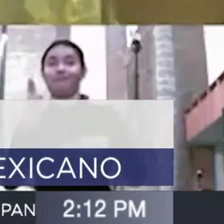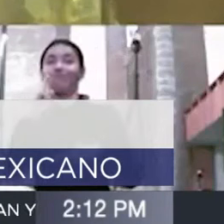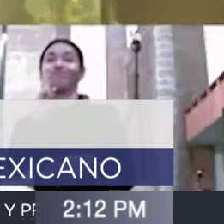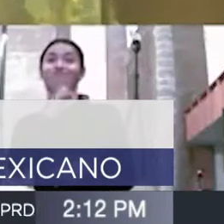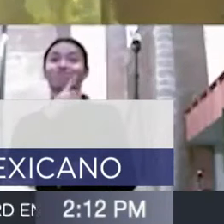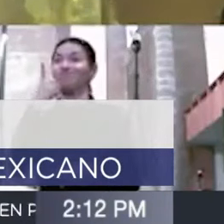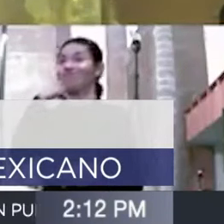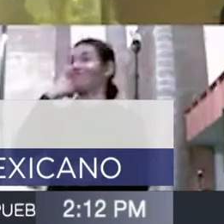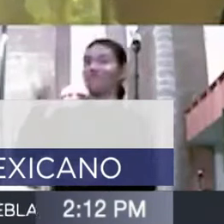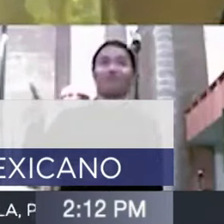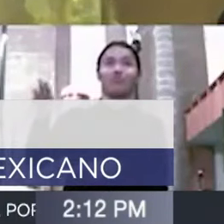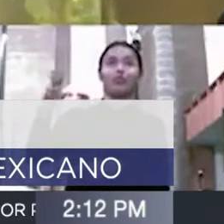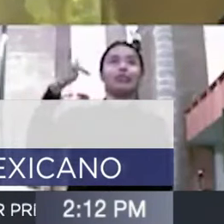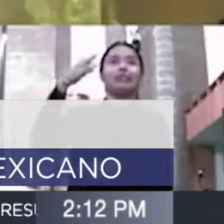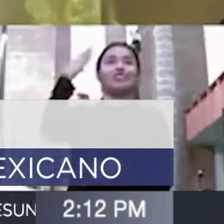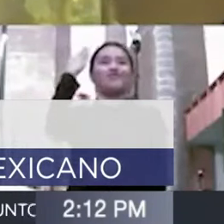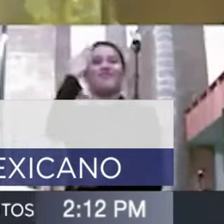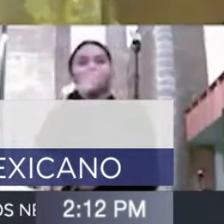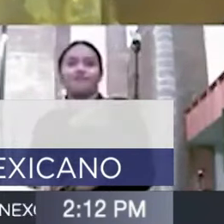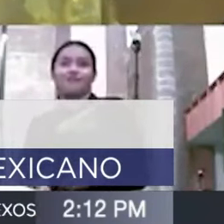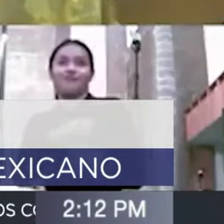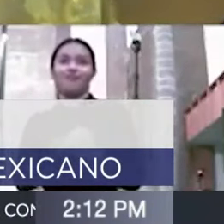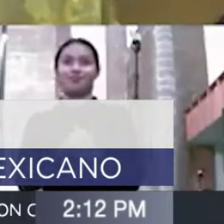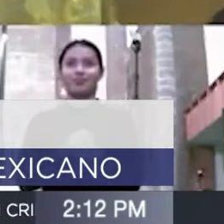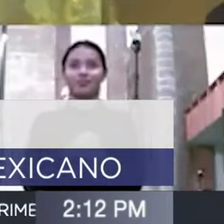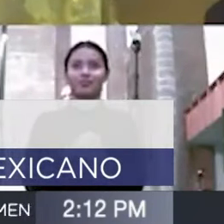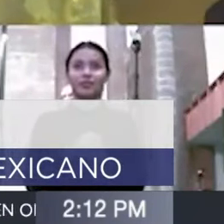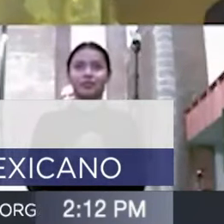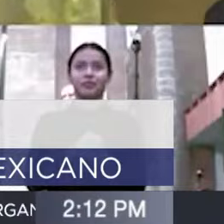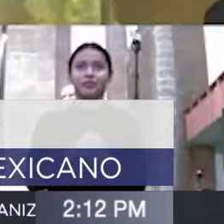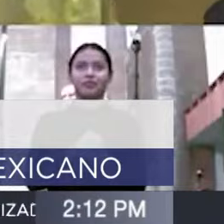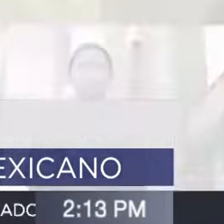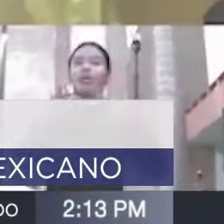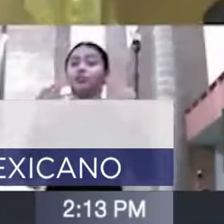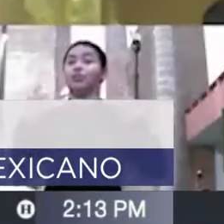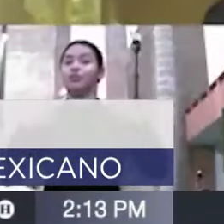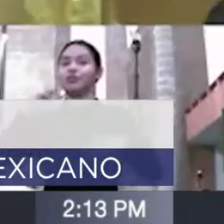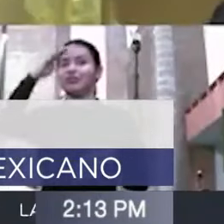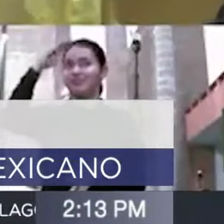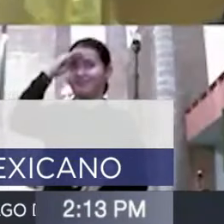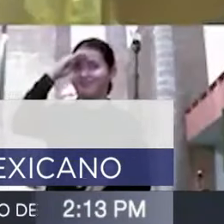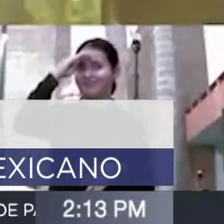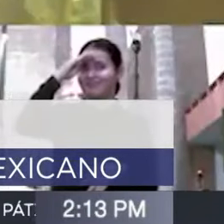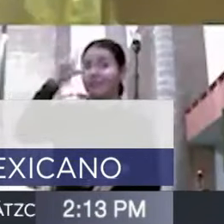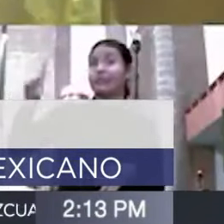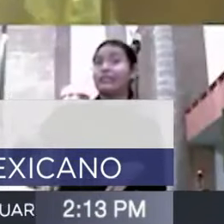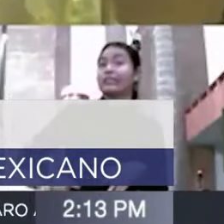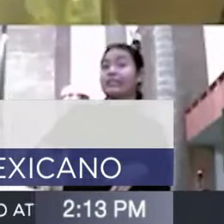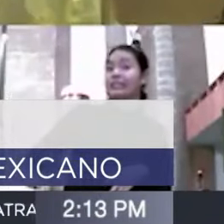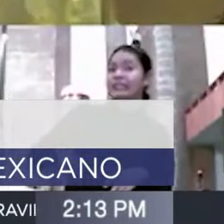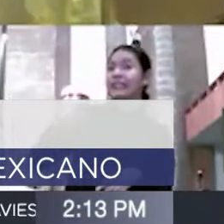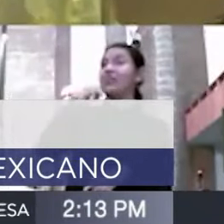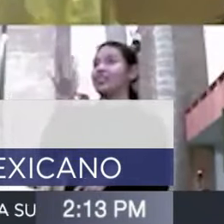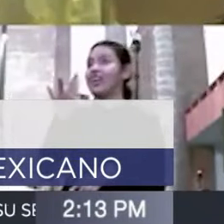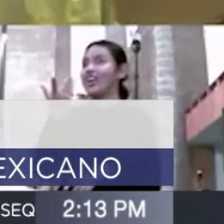miles, es una fábrica de bots de ya saben quién, está atacando a la iglesia,